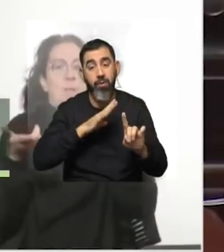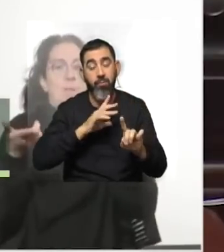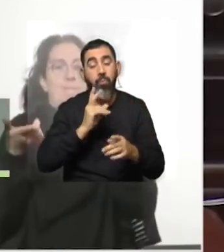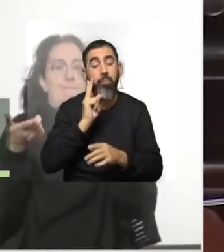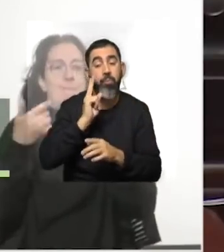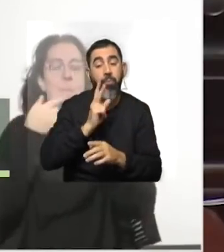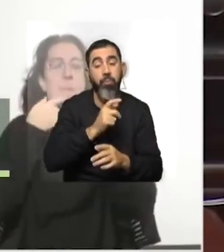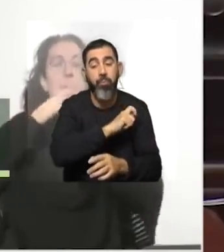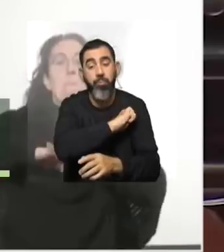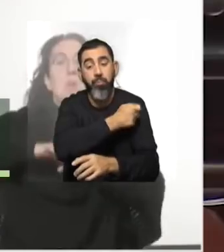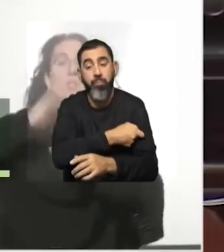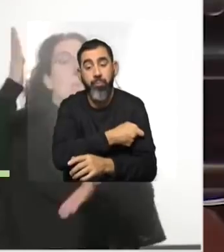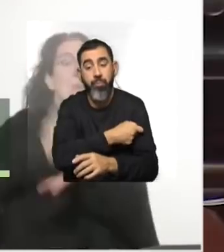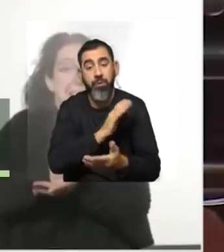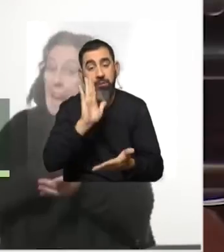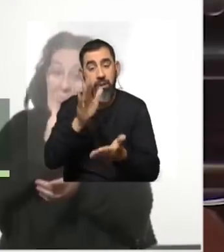imputación penal per se,